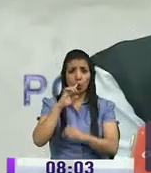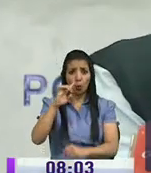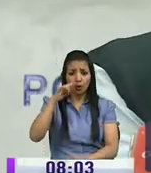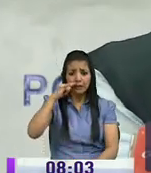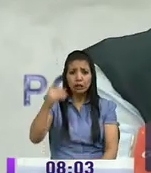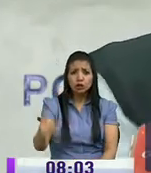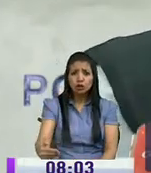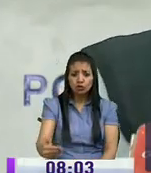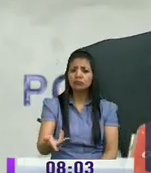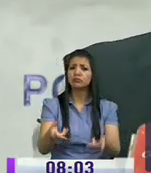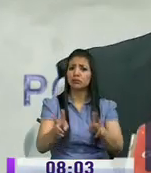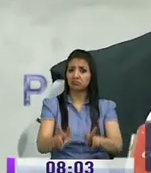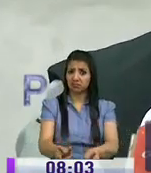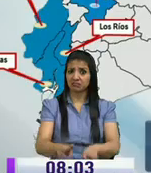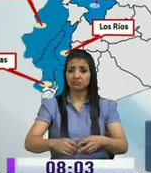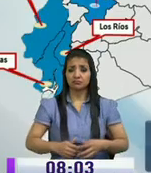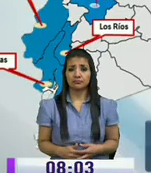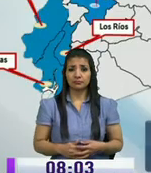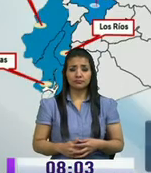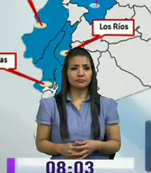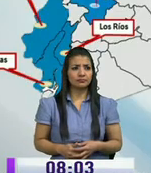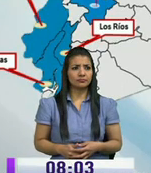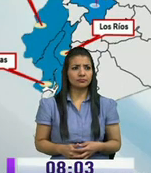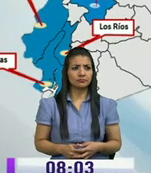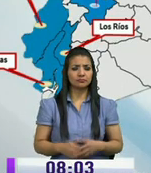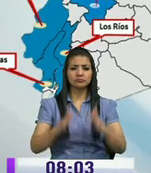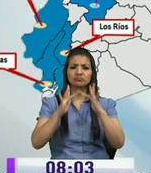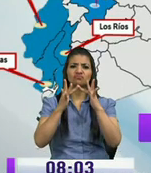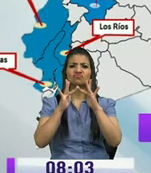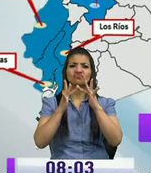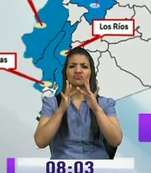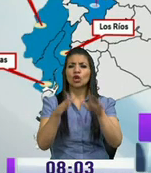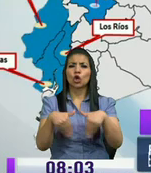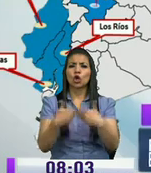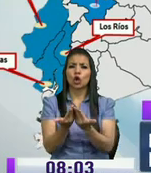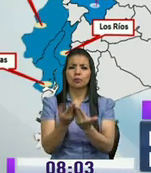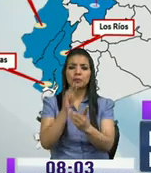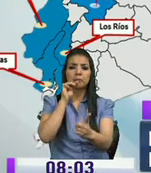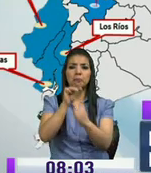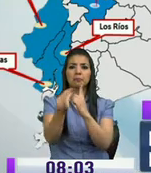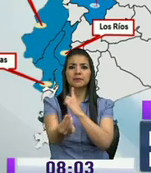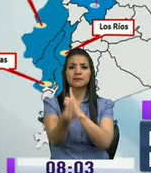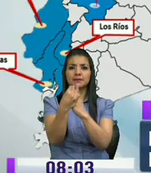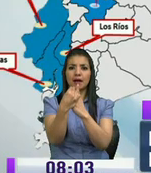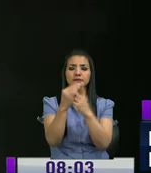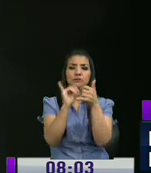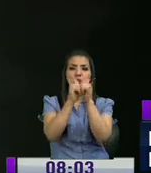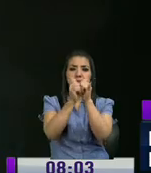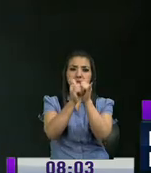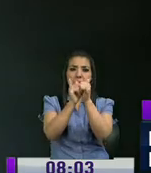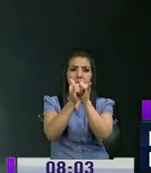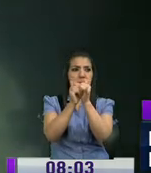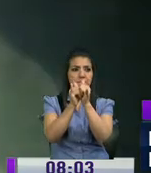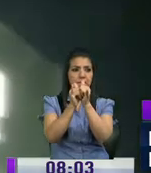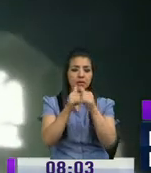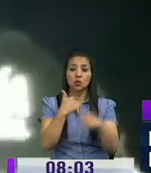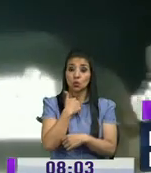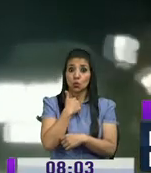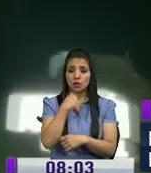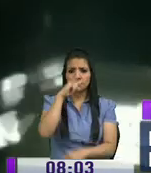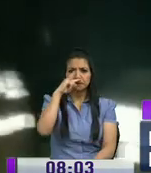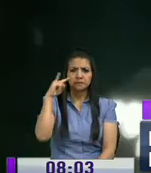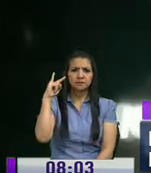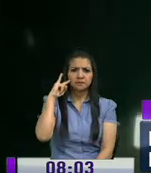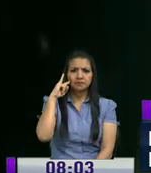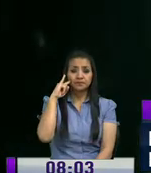edades mucho más tempranas. Su medio de interacción, la plataforma de mensajería instantánea WhatsApp, afectando de esta manera a niños,